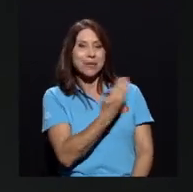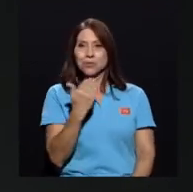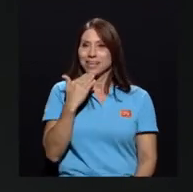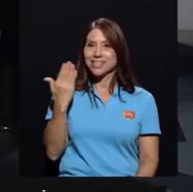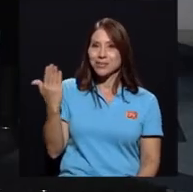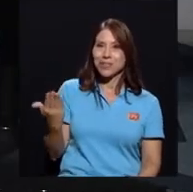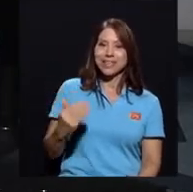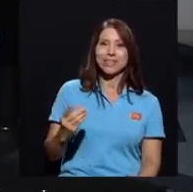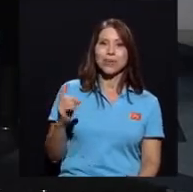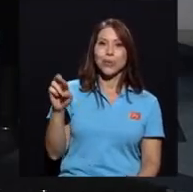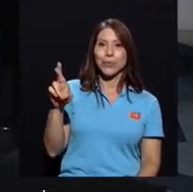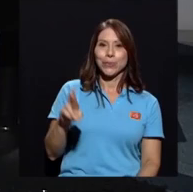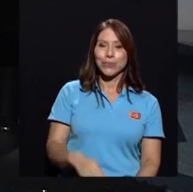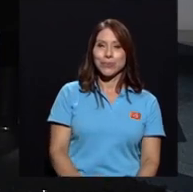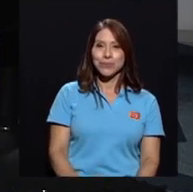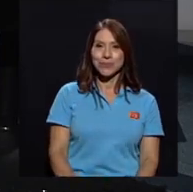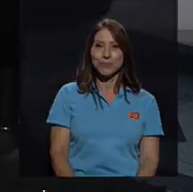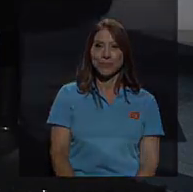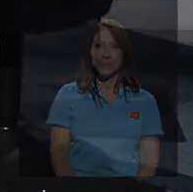gracias a usted, doctor.